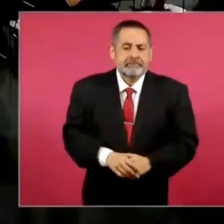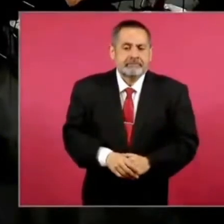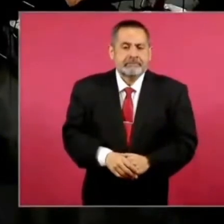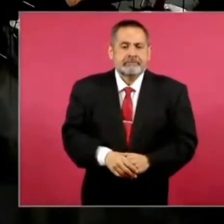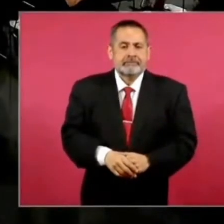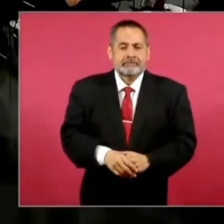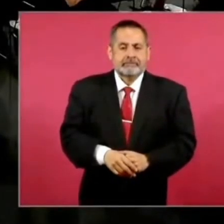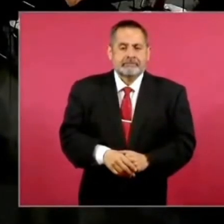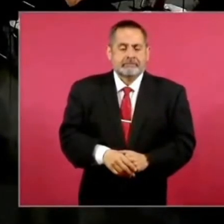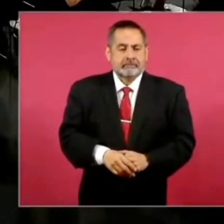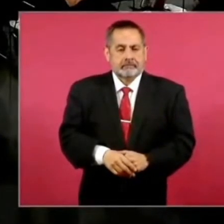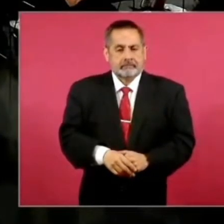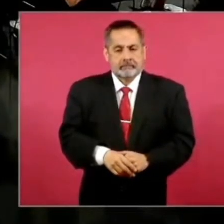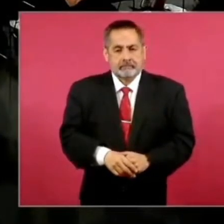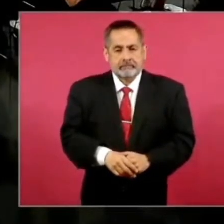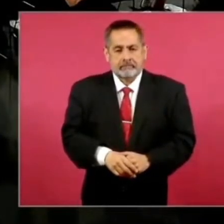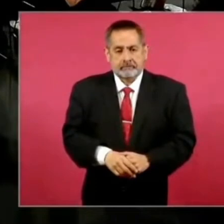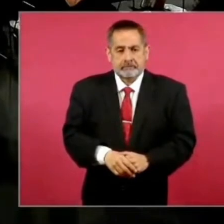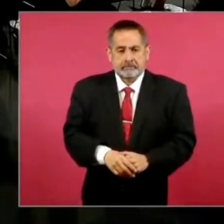Y ahora,